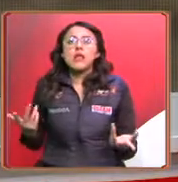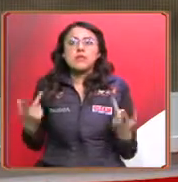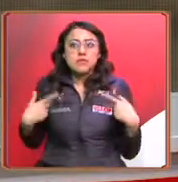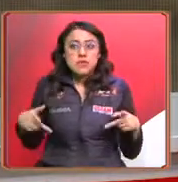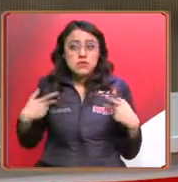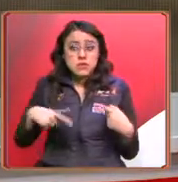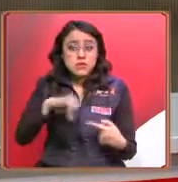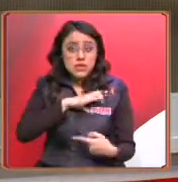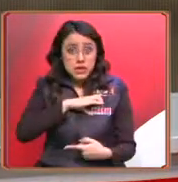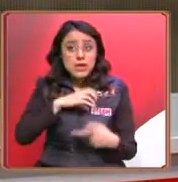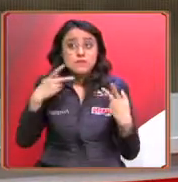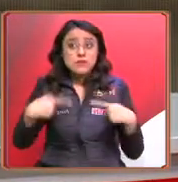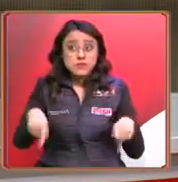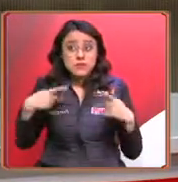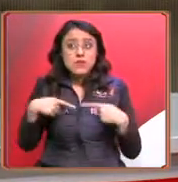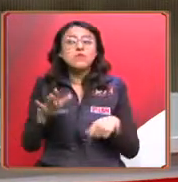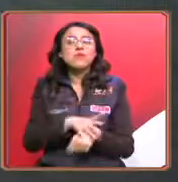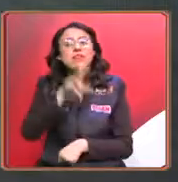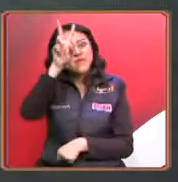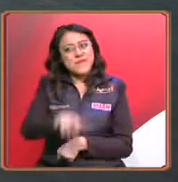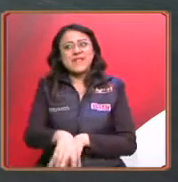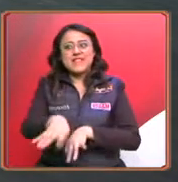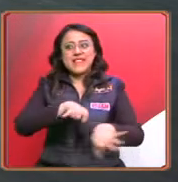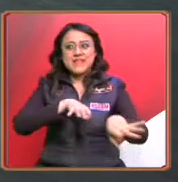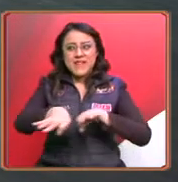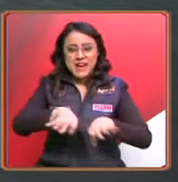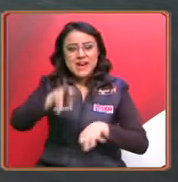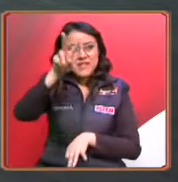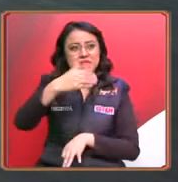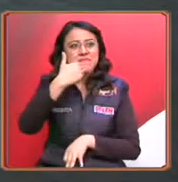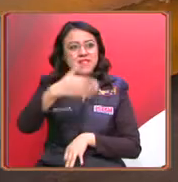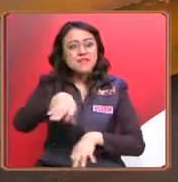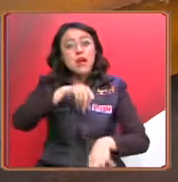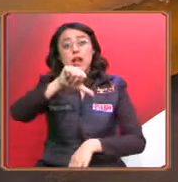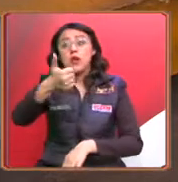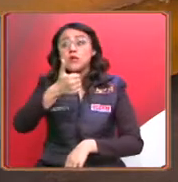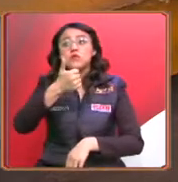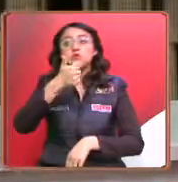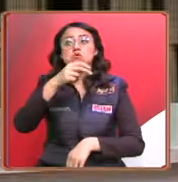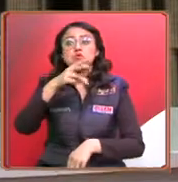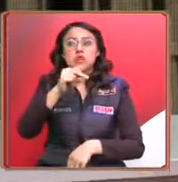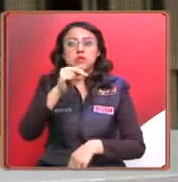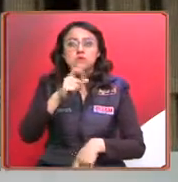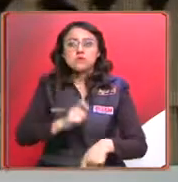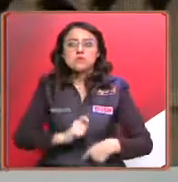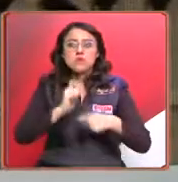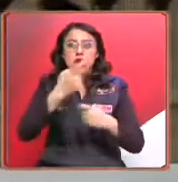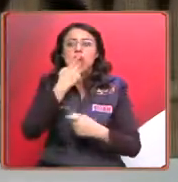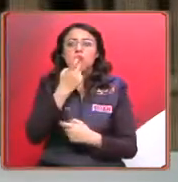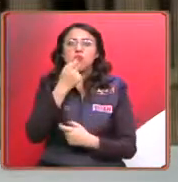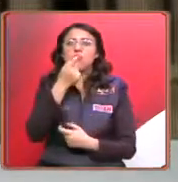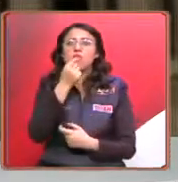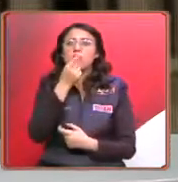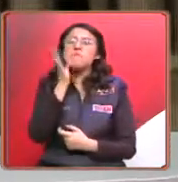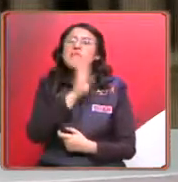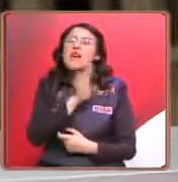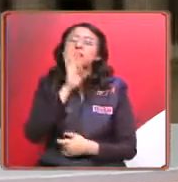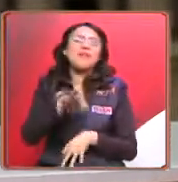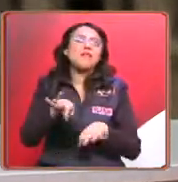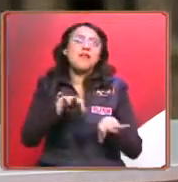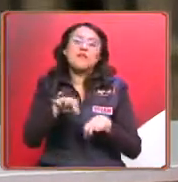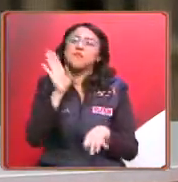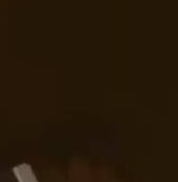que quiere la gente es porque trabajan. Porque trabajan y trabajan. Y aquellos que están entregando el poder y le siguen chiflando, es que no